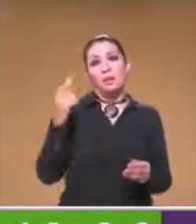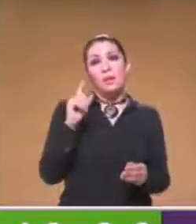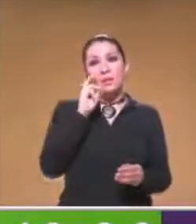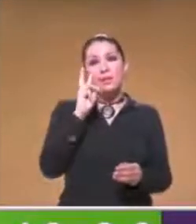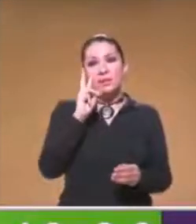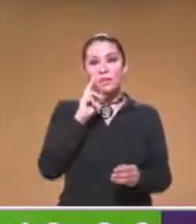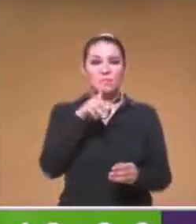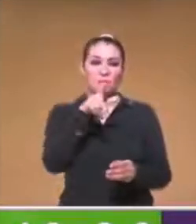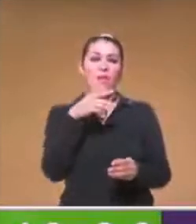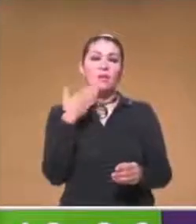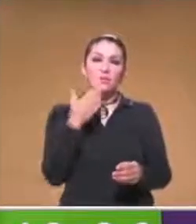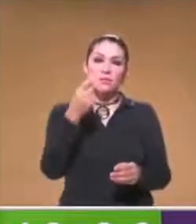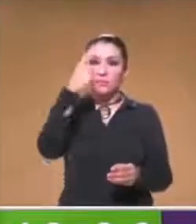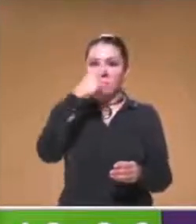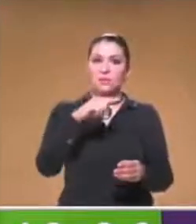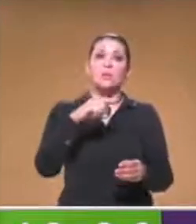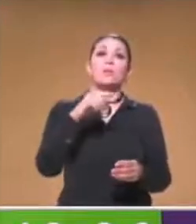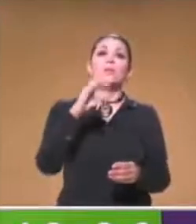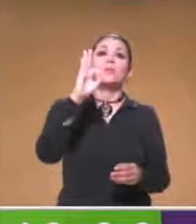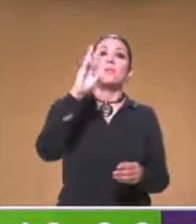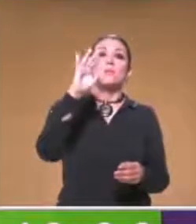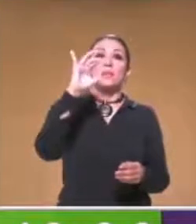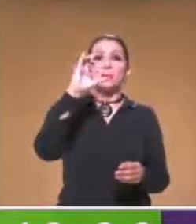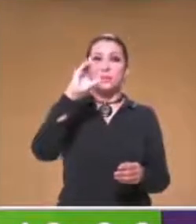decimal. Bueno, ahora lo contrario,